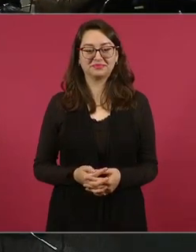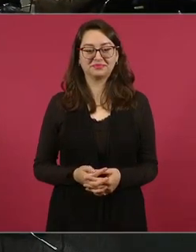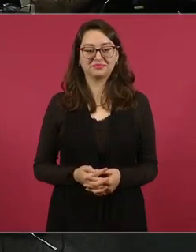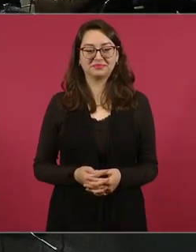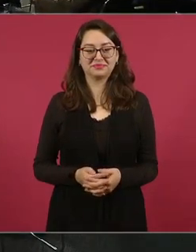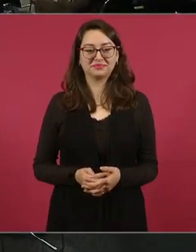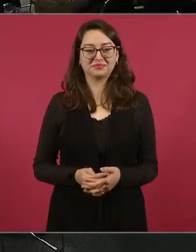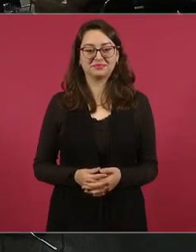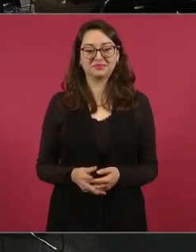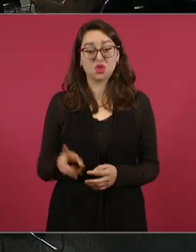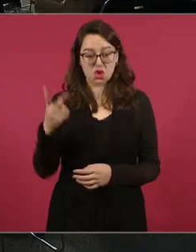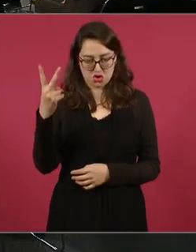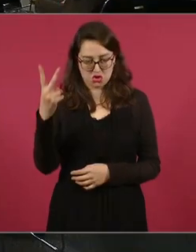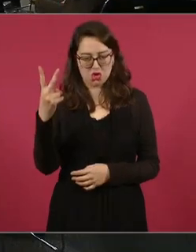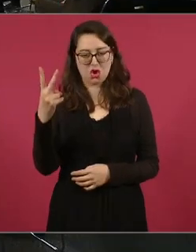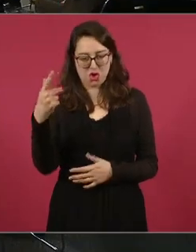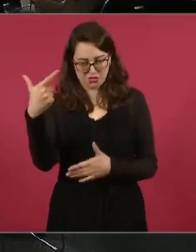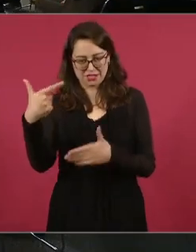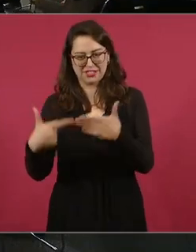Dos con lista.